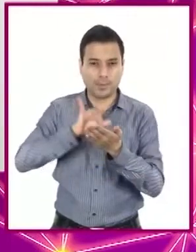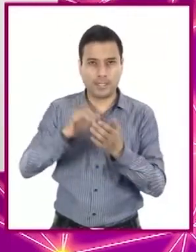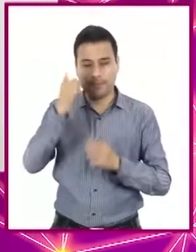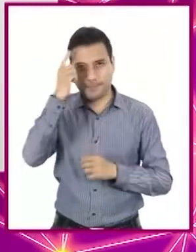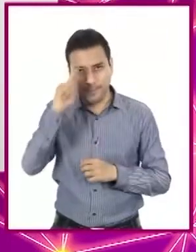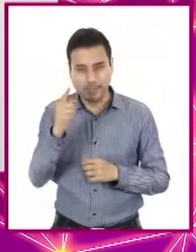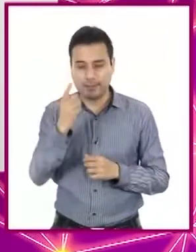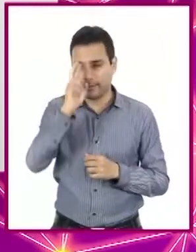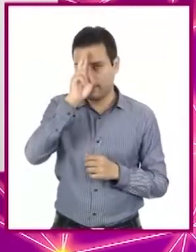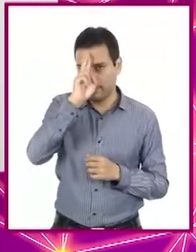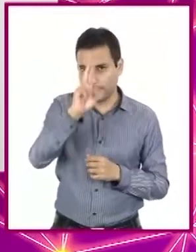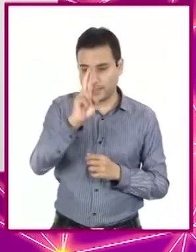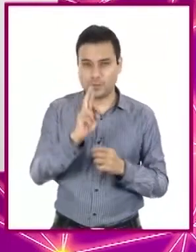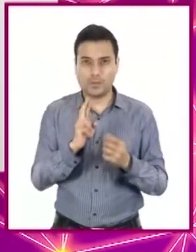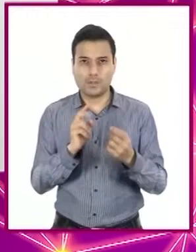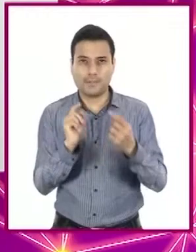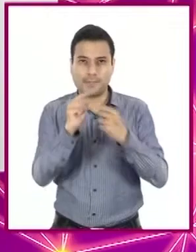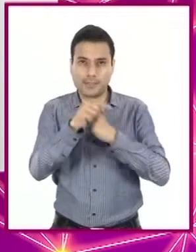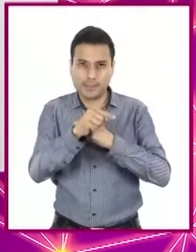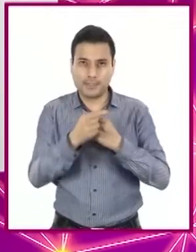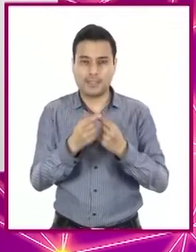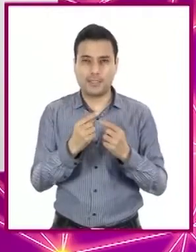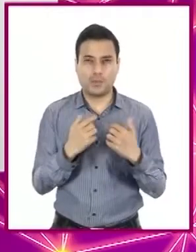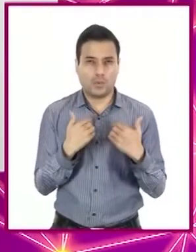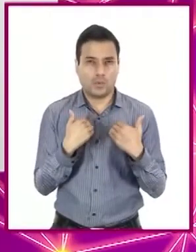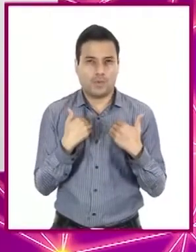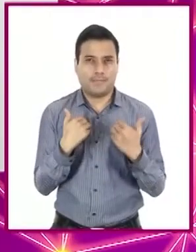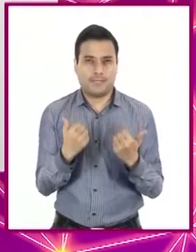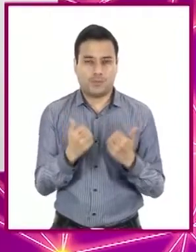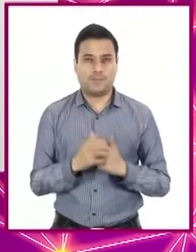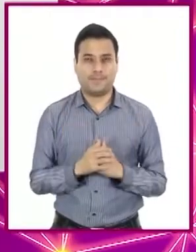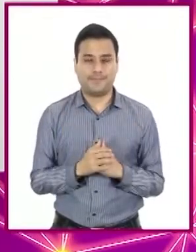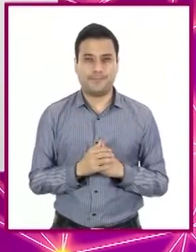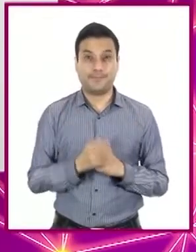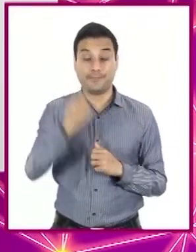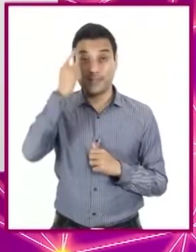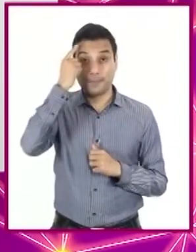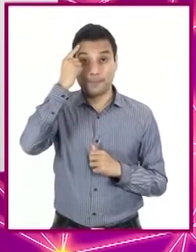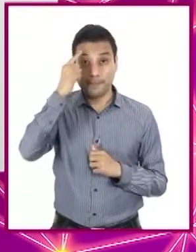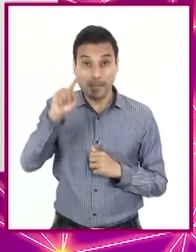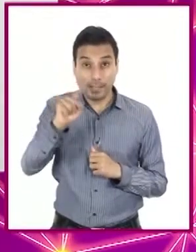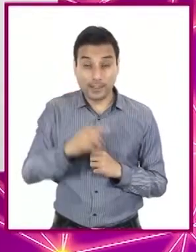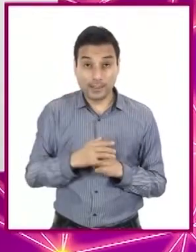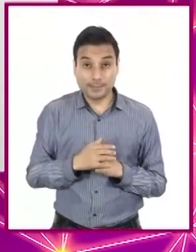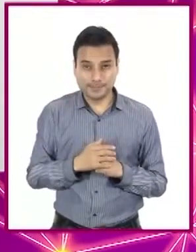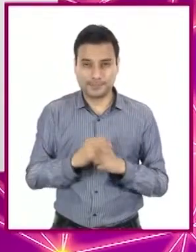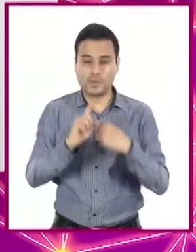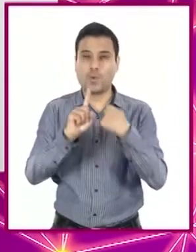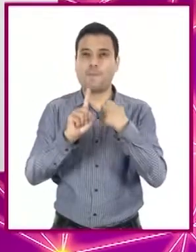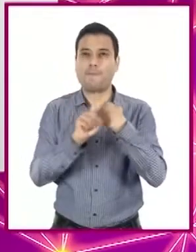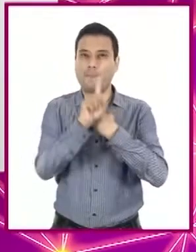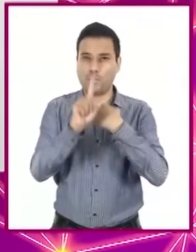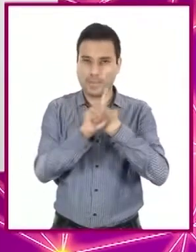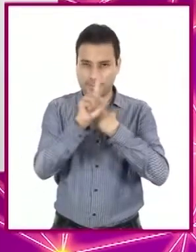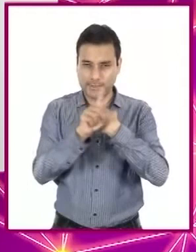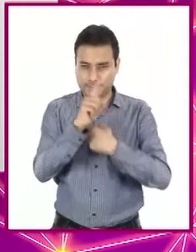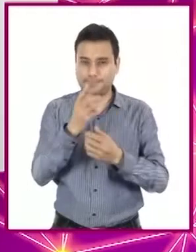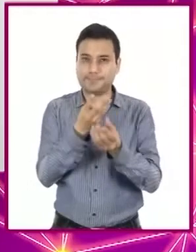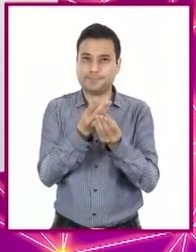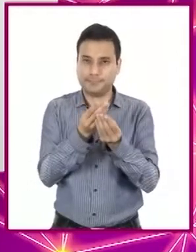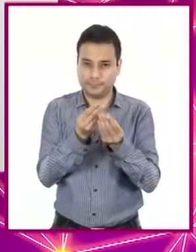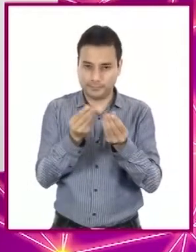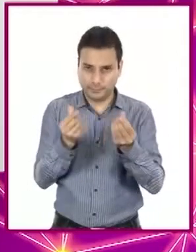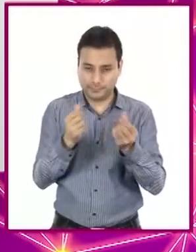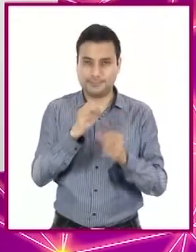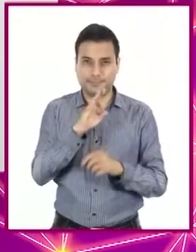el respeto, la empatía, la comprensión para gestionar los conflictos con las otras y los